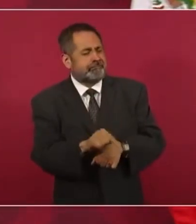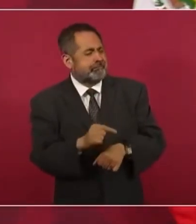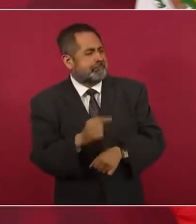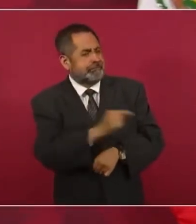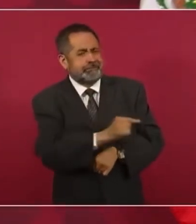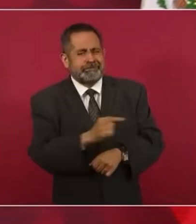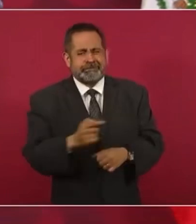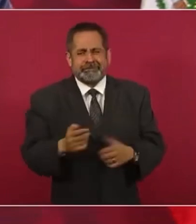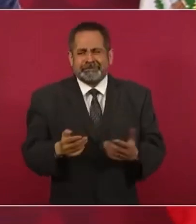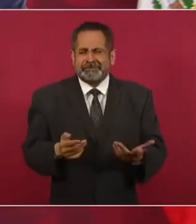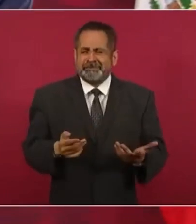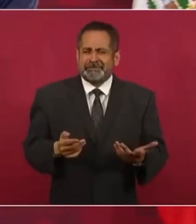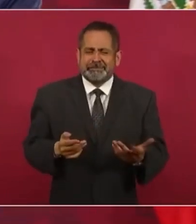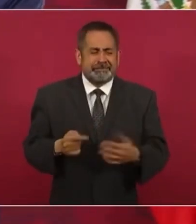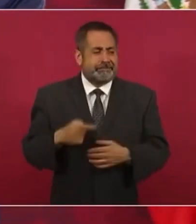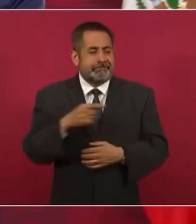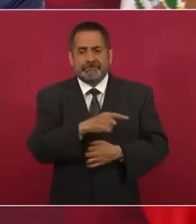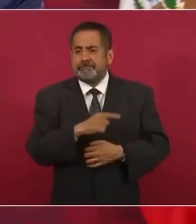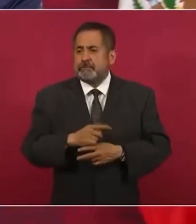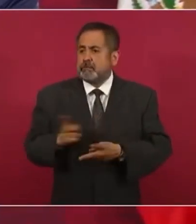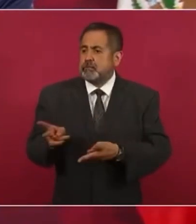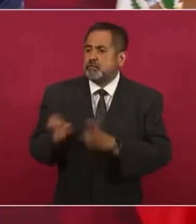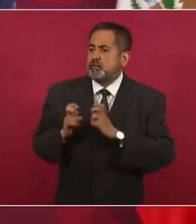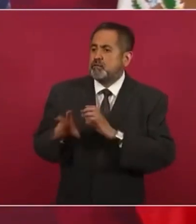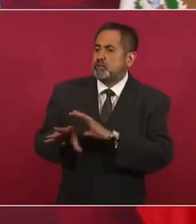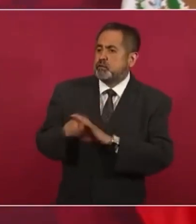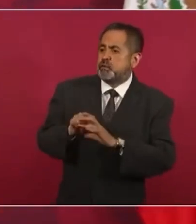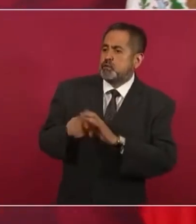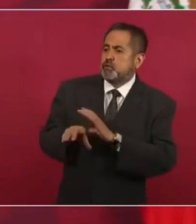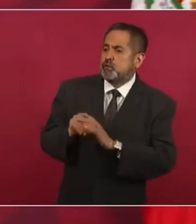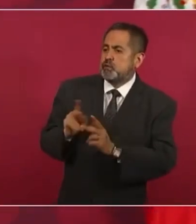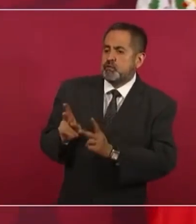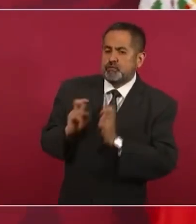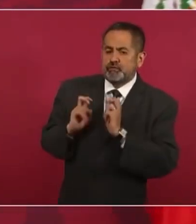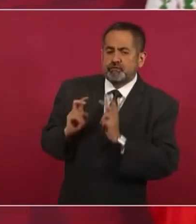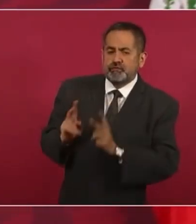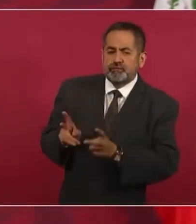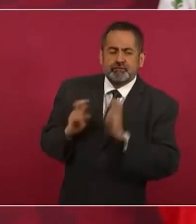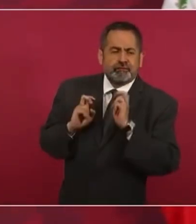que se dedican a medrar, a robar.